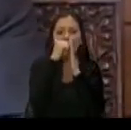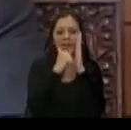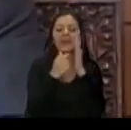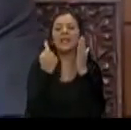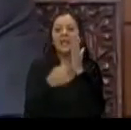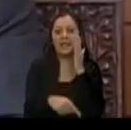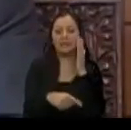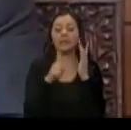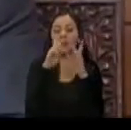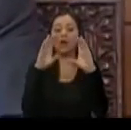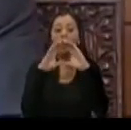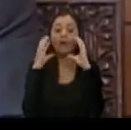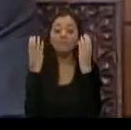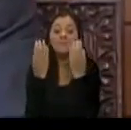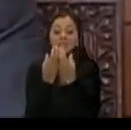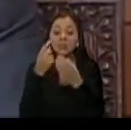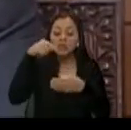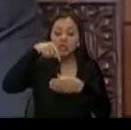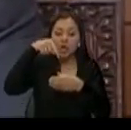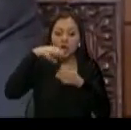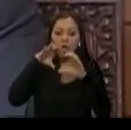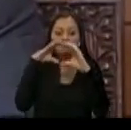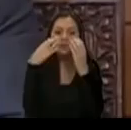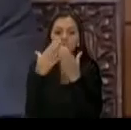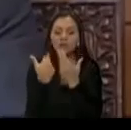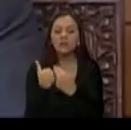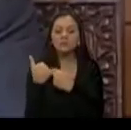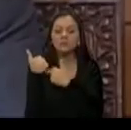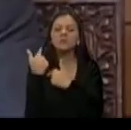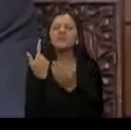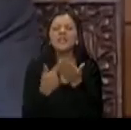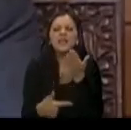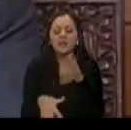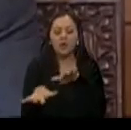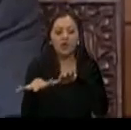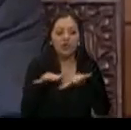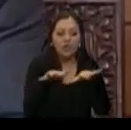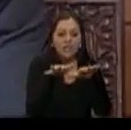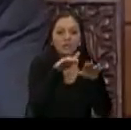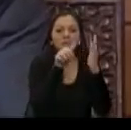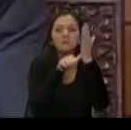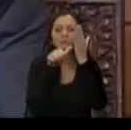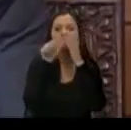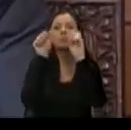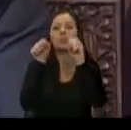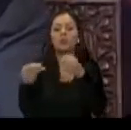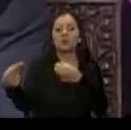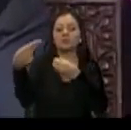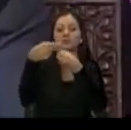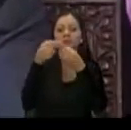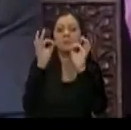la acción ciudadana y en coordinación con los ministerios correspondientes puede participar.